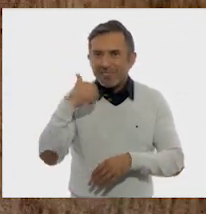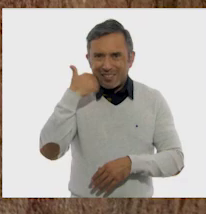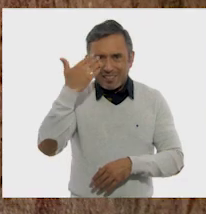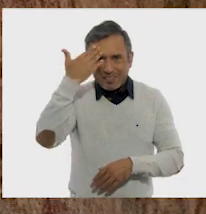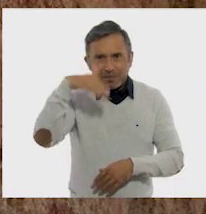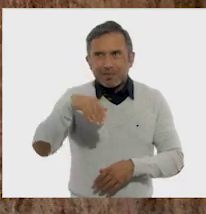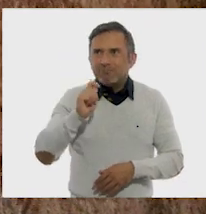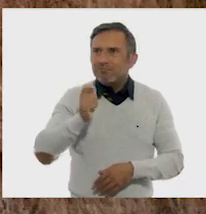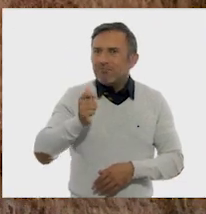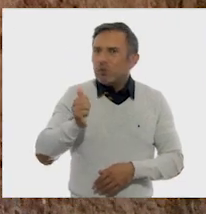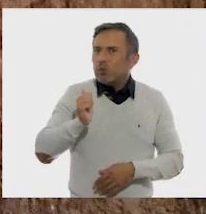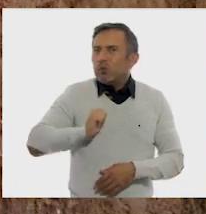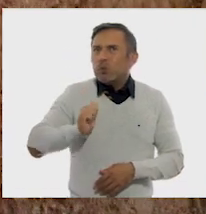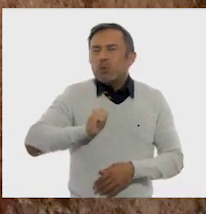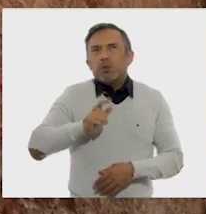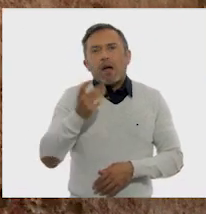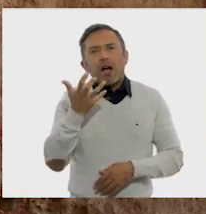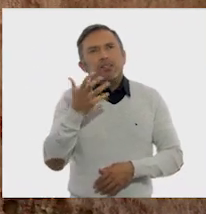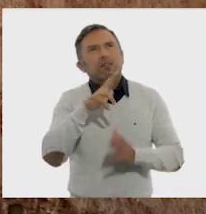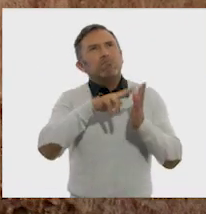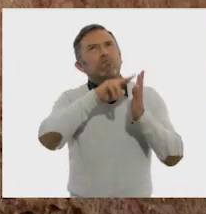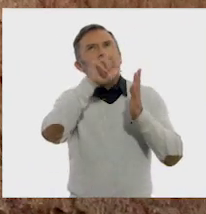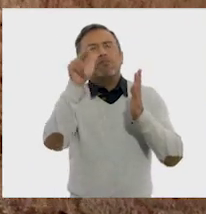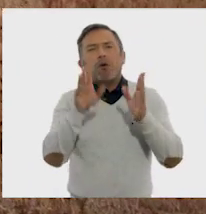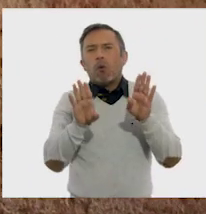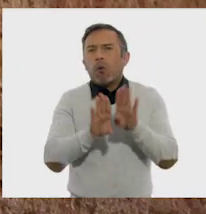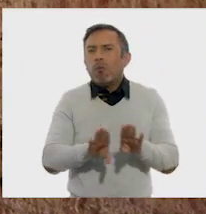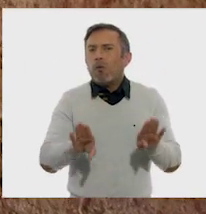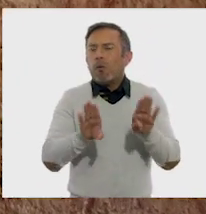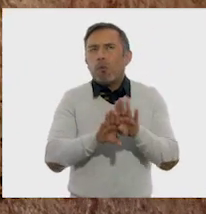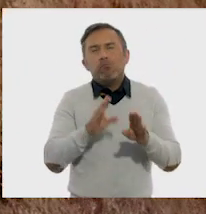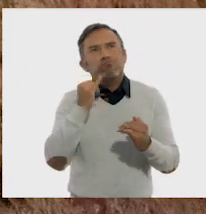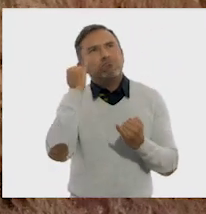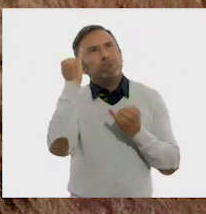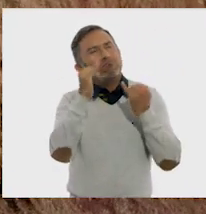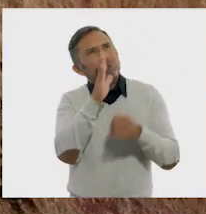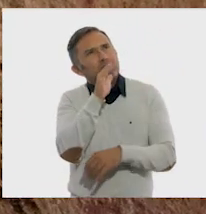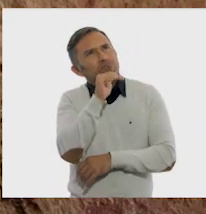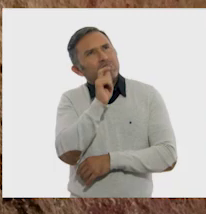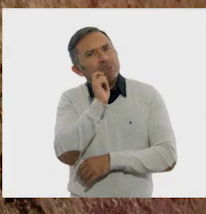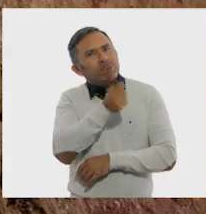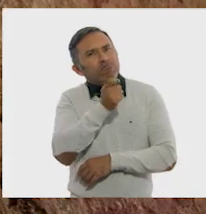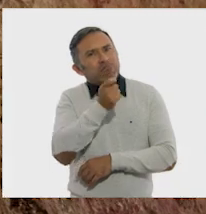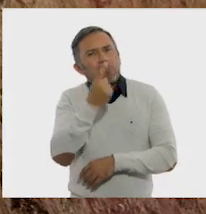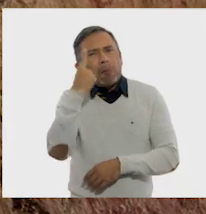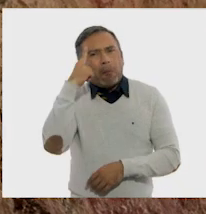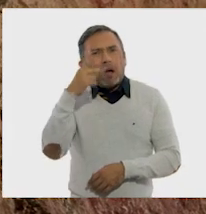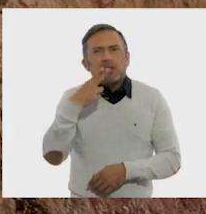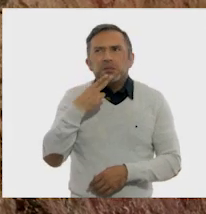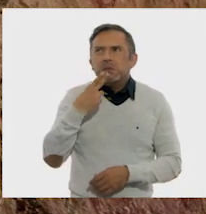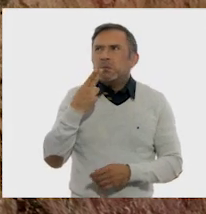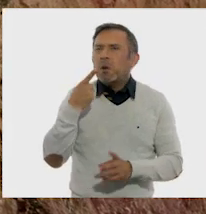hicieron pues, ¿cómo le dijera yo? ¿Cómo le explicara? ¿Con qué fin? ¿A futuro de quién? ¿Para qué?